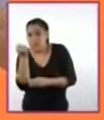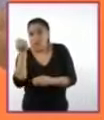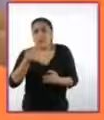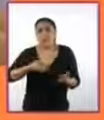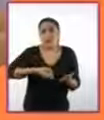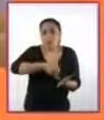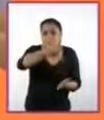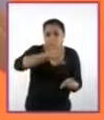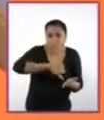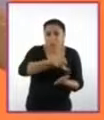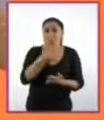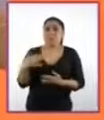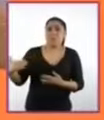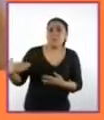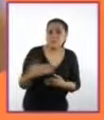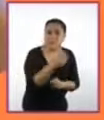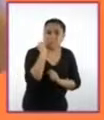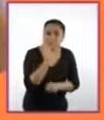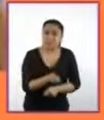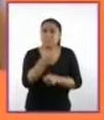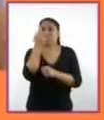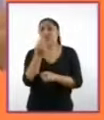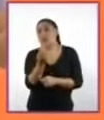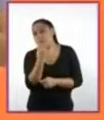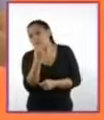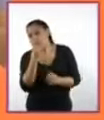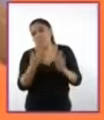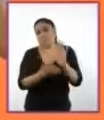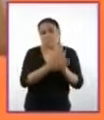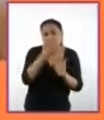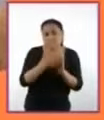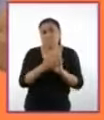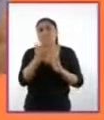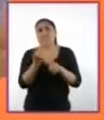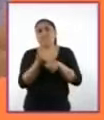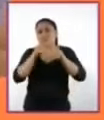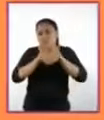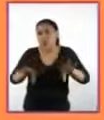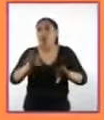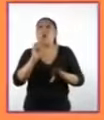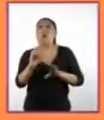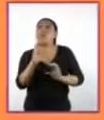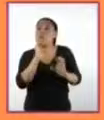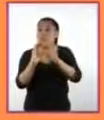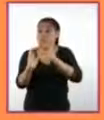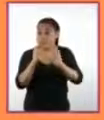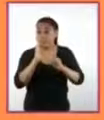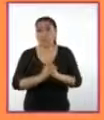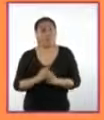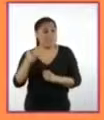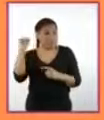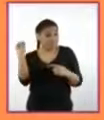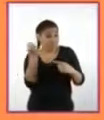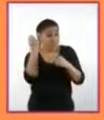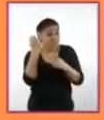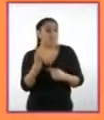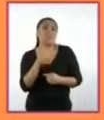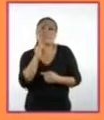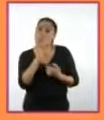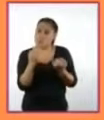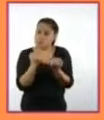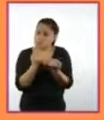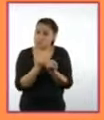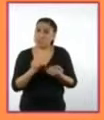y pesqueras, de alimentos, producción, construcción, información o comunicación. La tecnología también